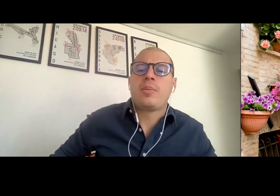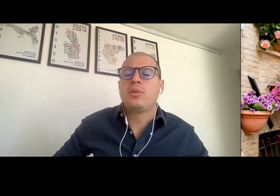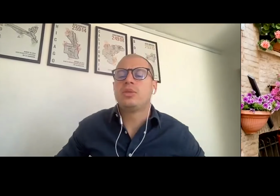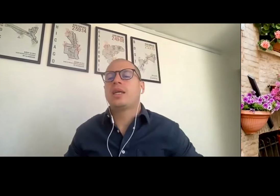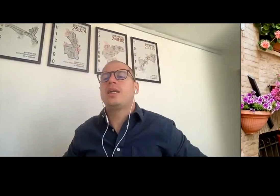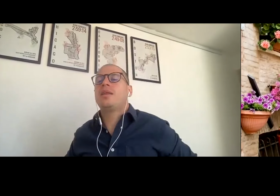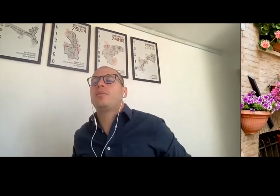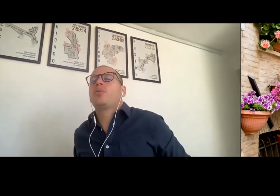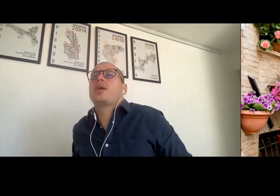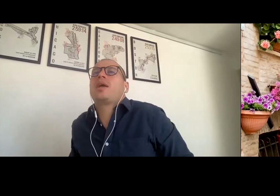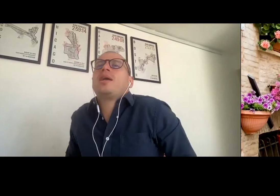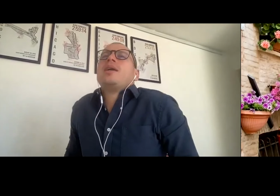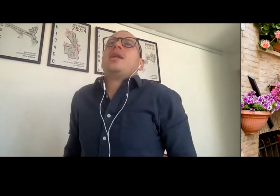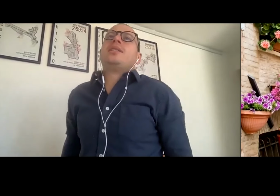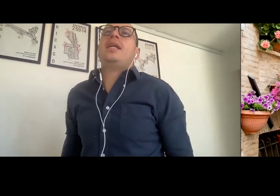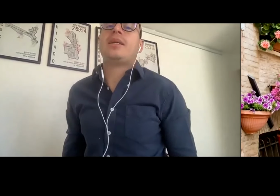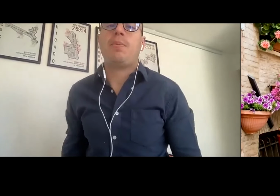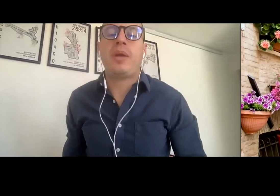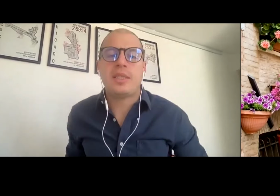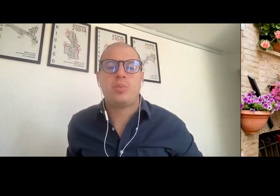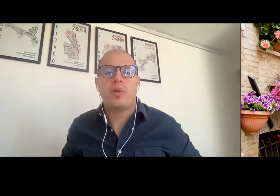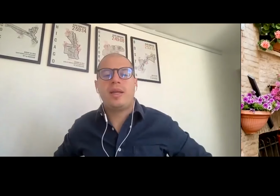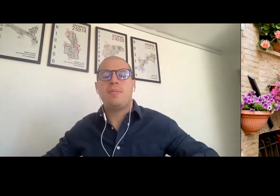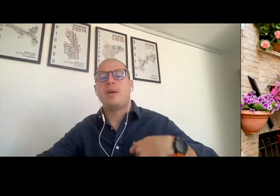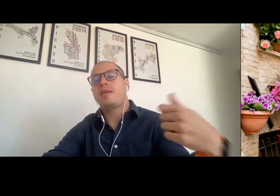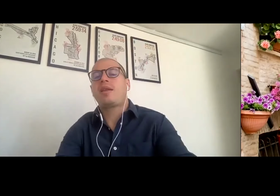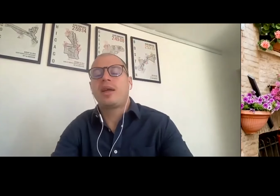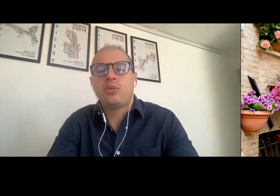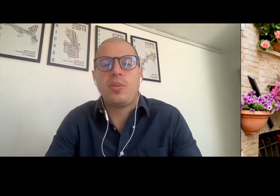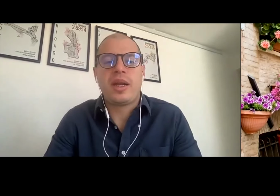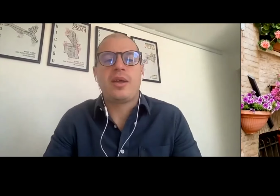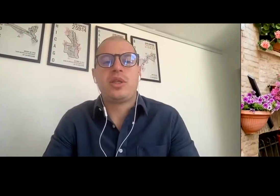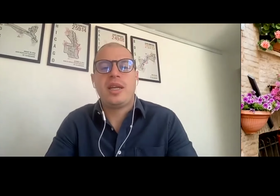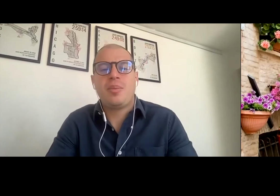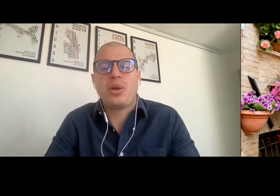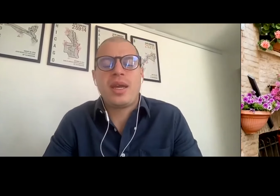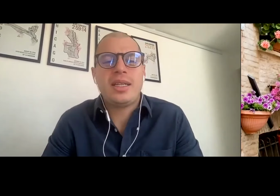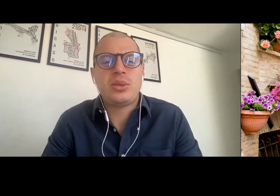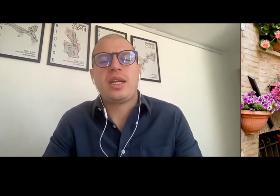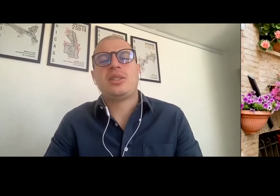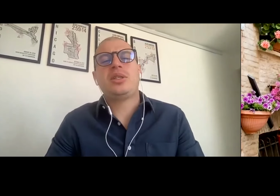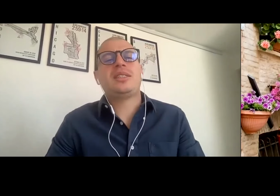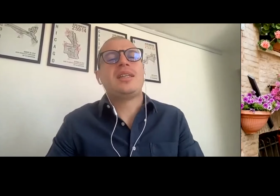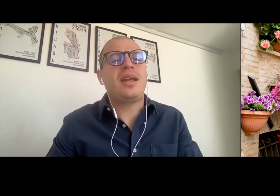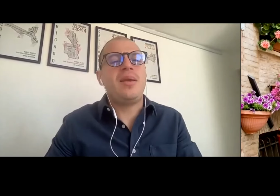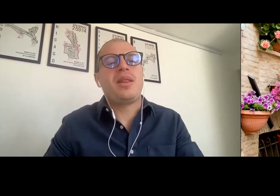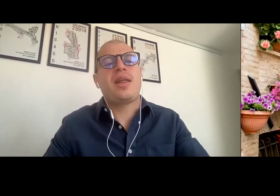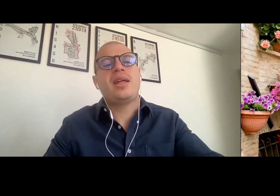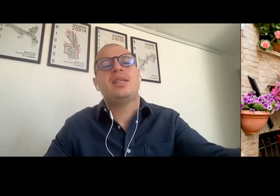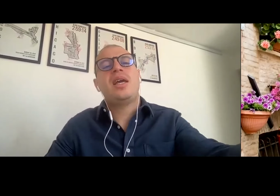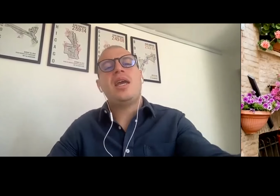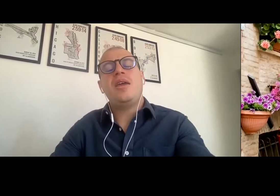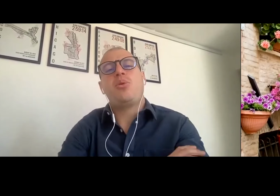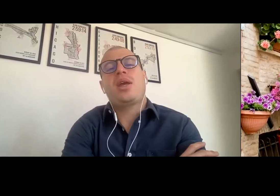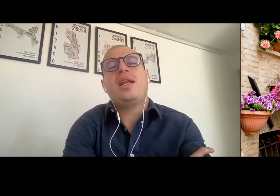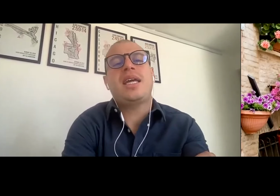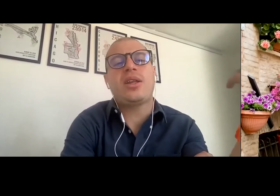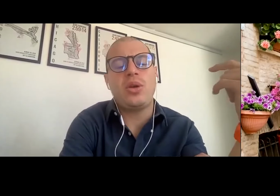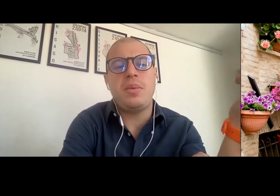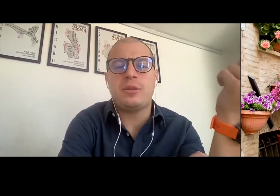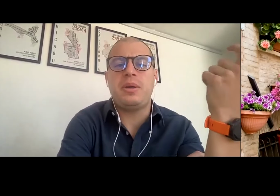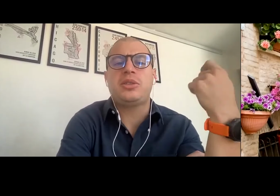de lo que preguntan aquí, de por qué si las empresas pueden invertir tanto en mercadotecnia, por qué las organizaciones están tan limitadas y por